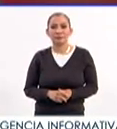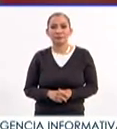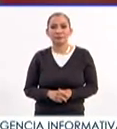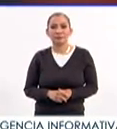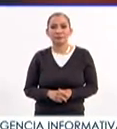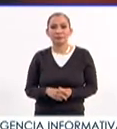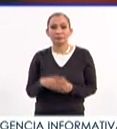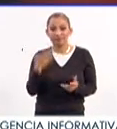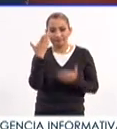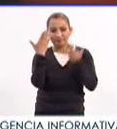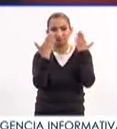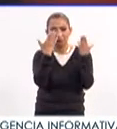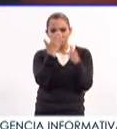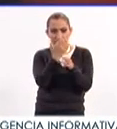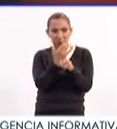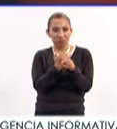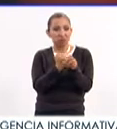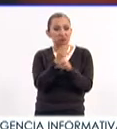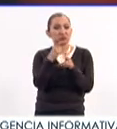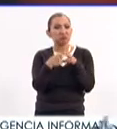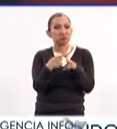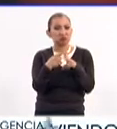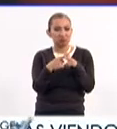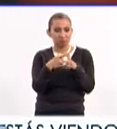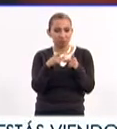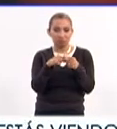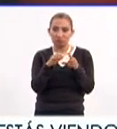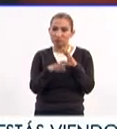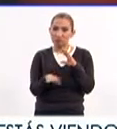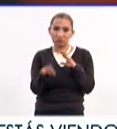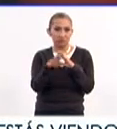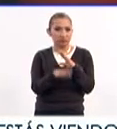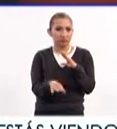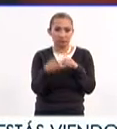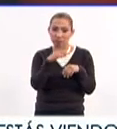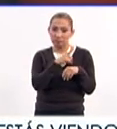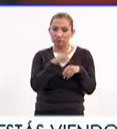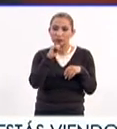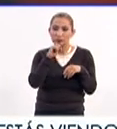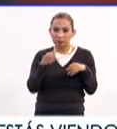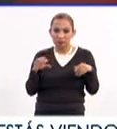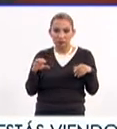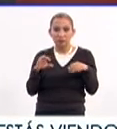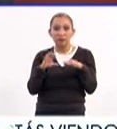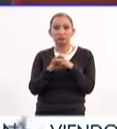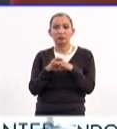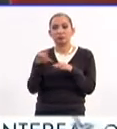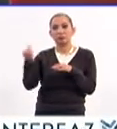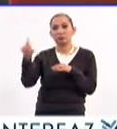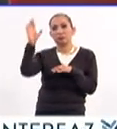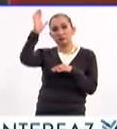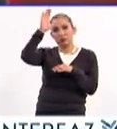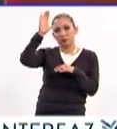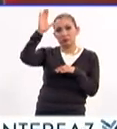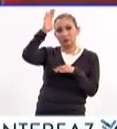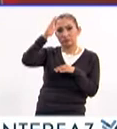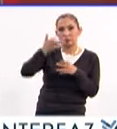el estudio de las matemáticas, es básico, tiene que ver con la